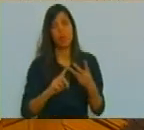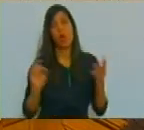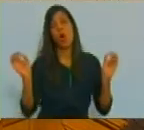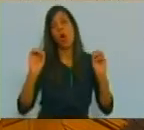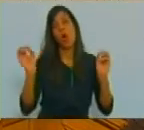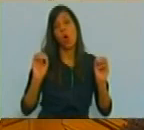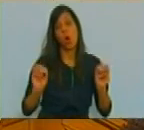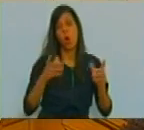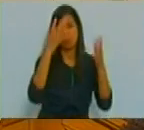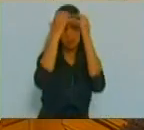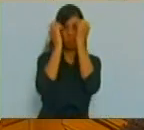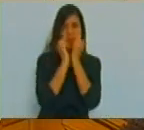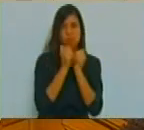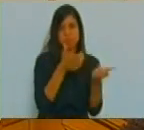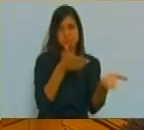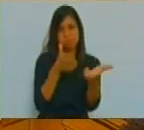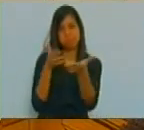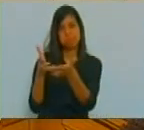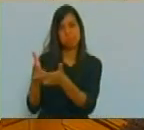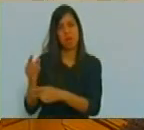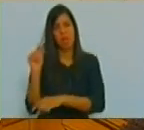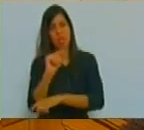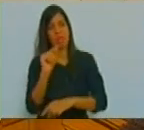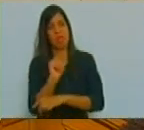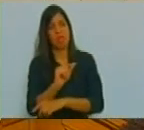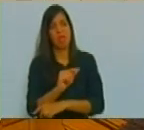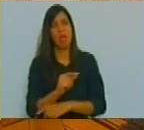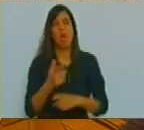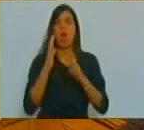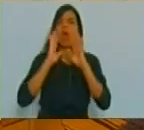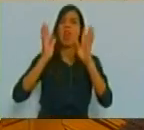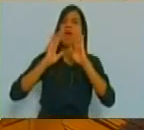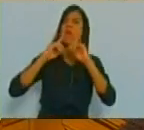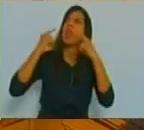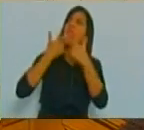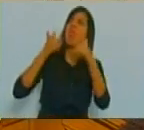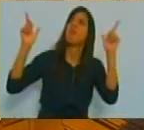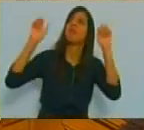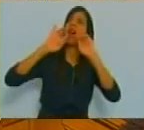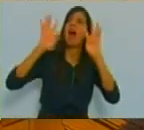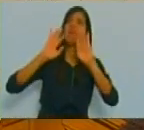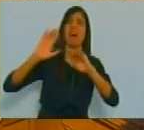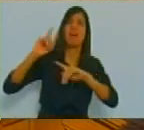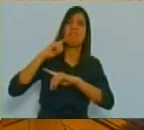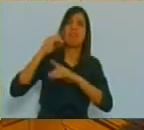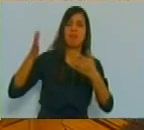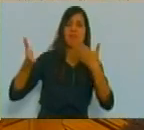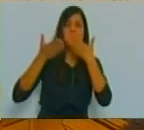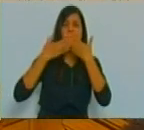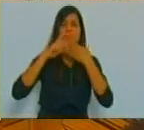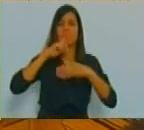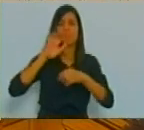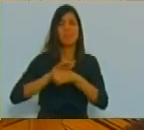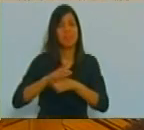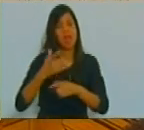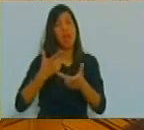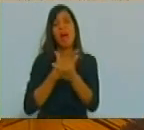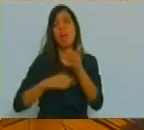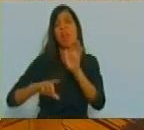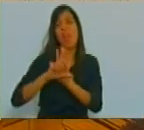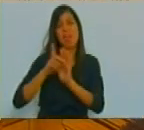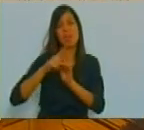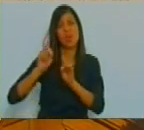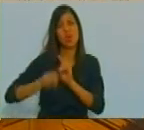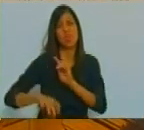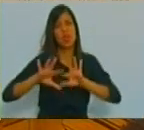estados terroristas conculcadores de la libertad de expresión y derechos humanos y le anexa alguno más estados